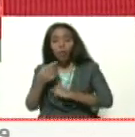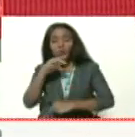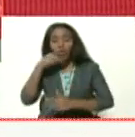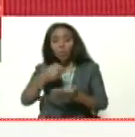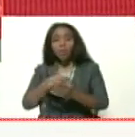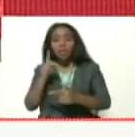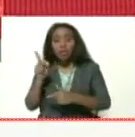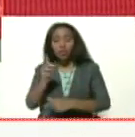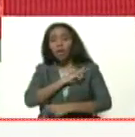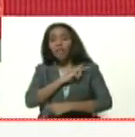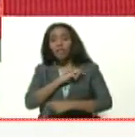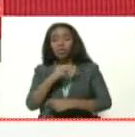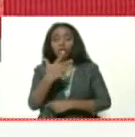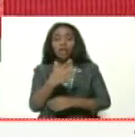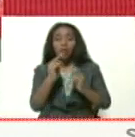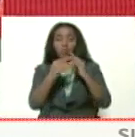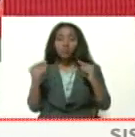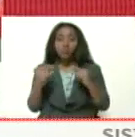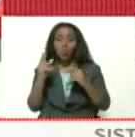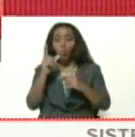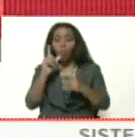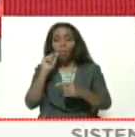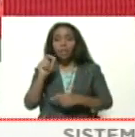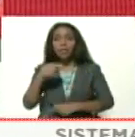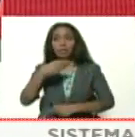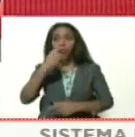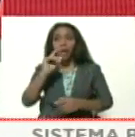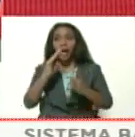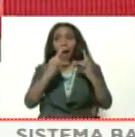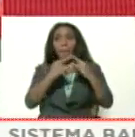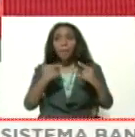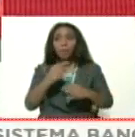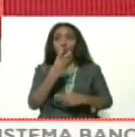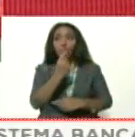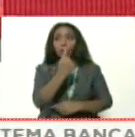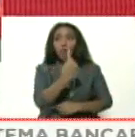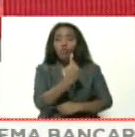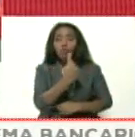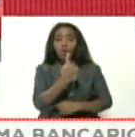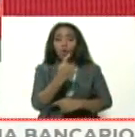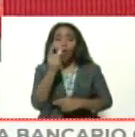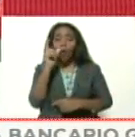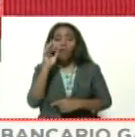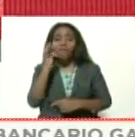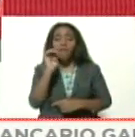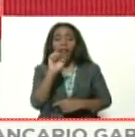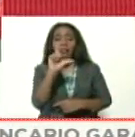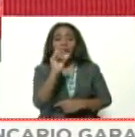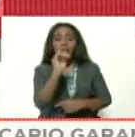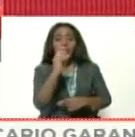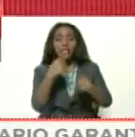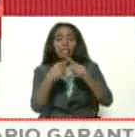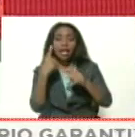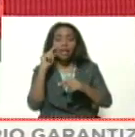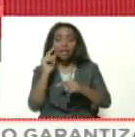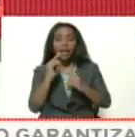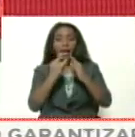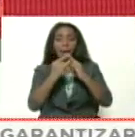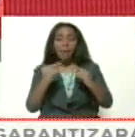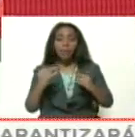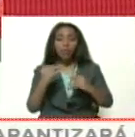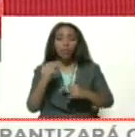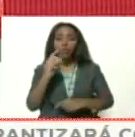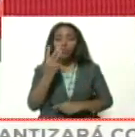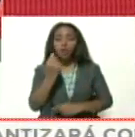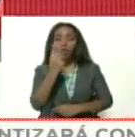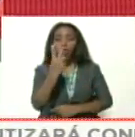campamentos. Juvenal Sequea Torres, campamento número 1, Félix Adonai Mata Sanguinetti, jefe del